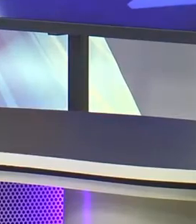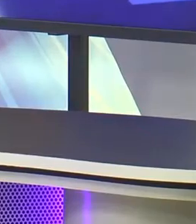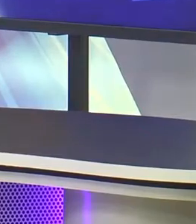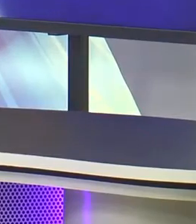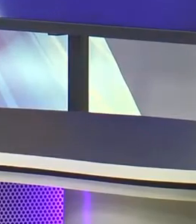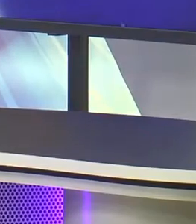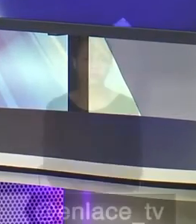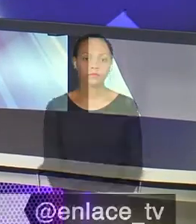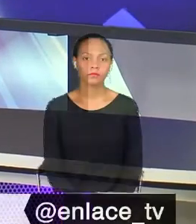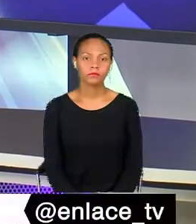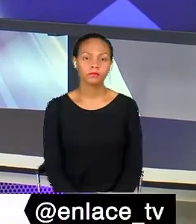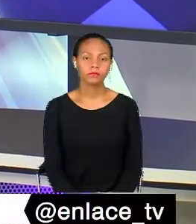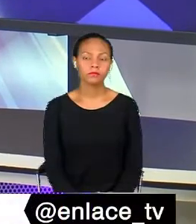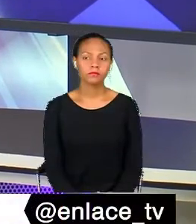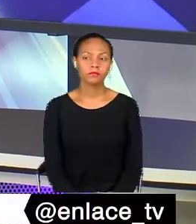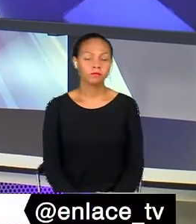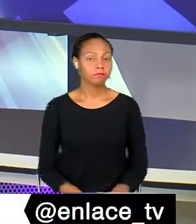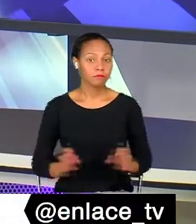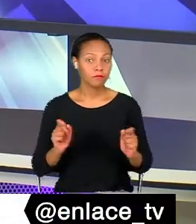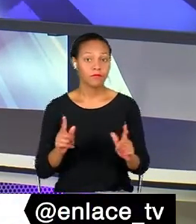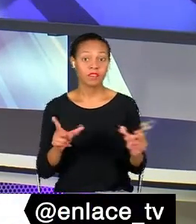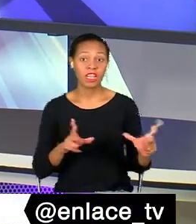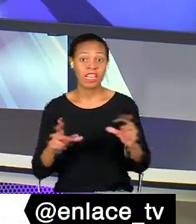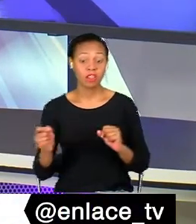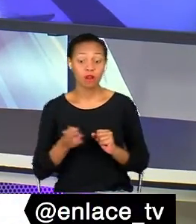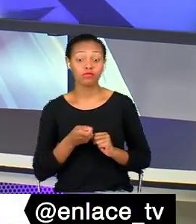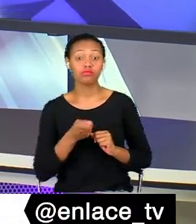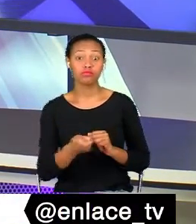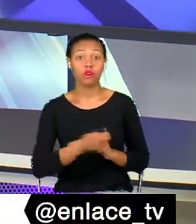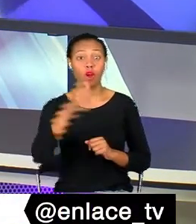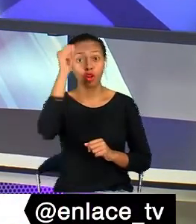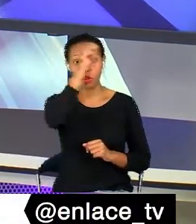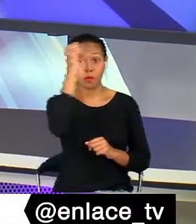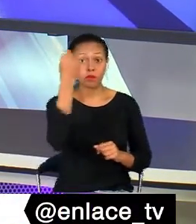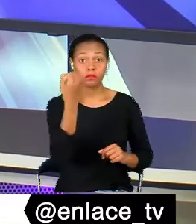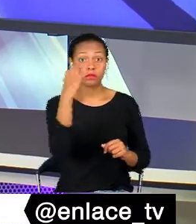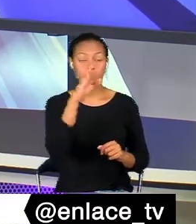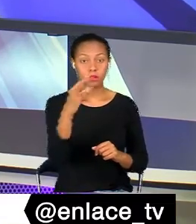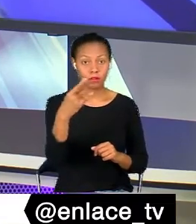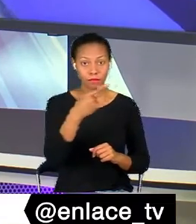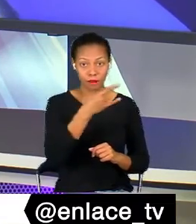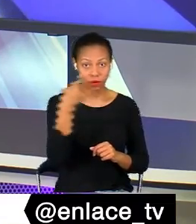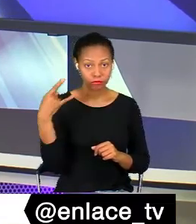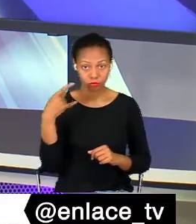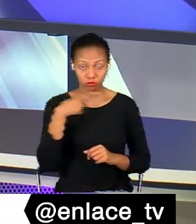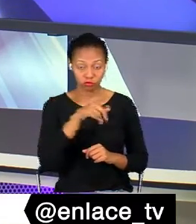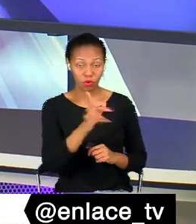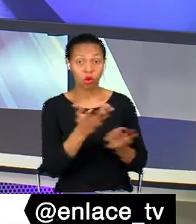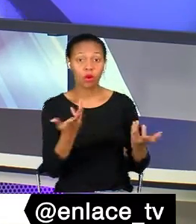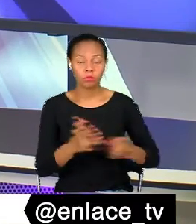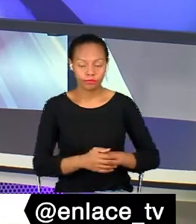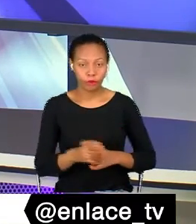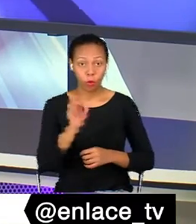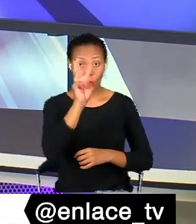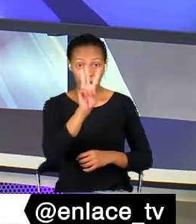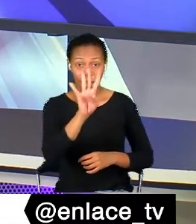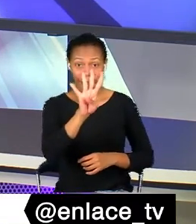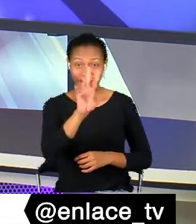Ya está todo dispuesto para la batalla de arqueros este domingo 13 de marzo. 47 guardametas de la región